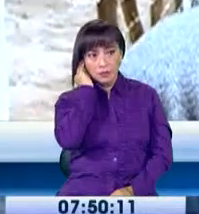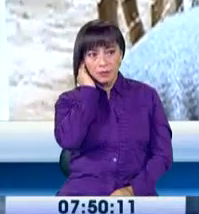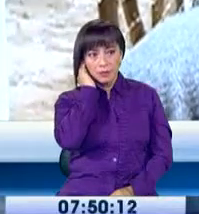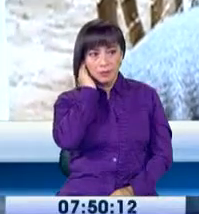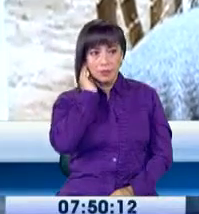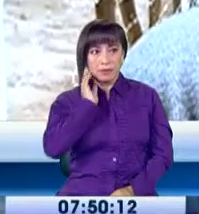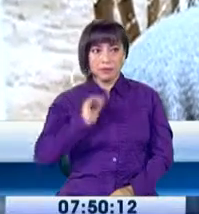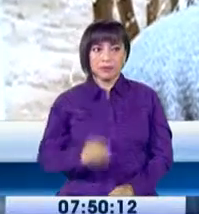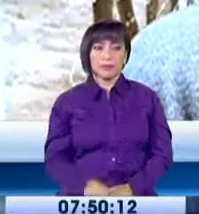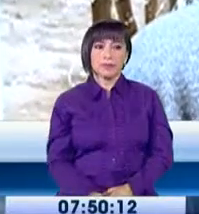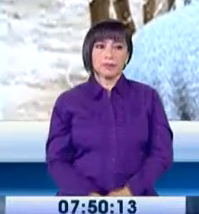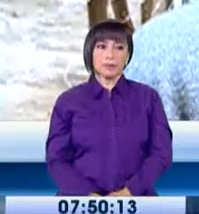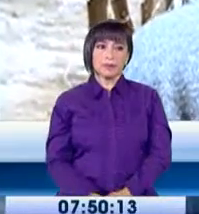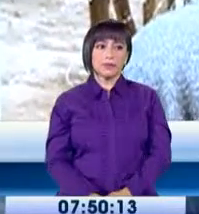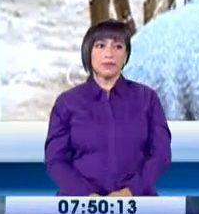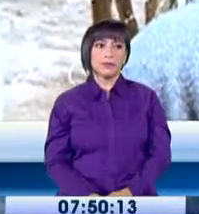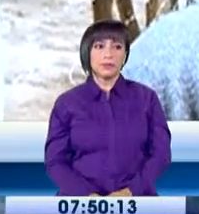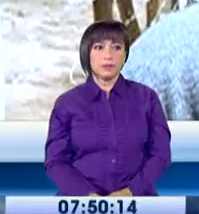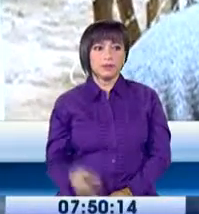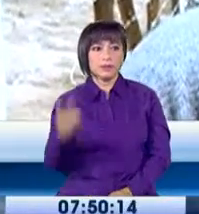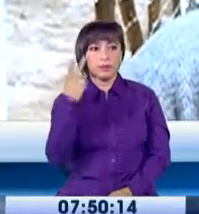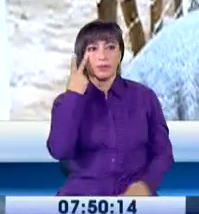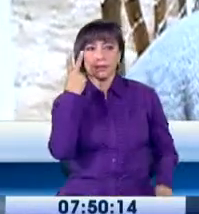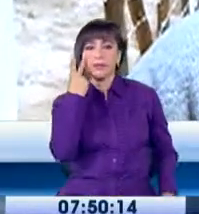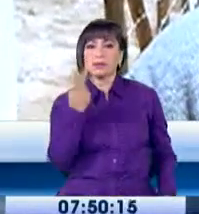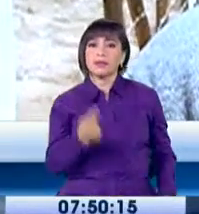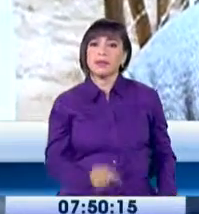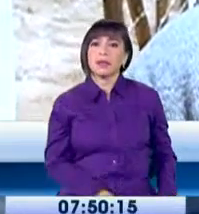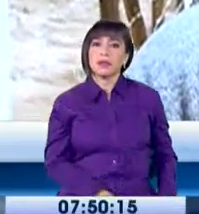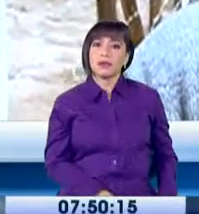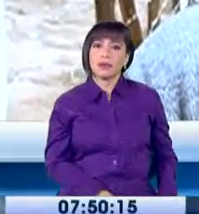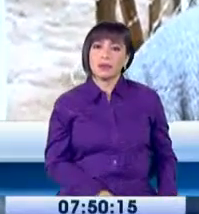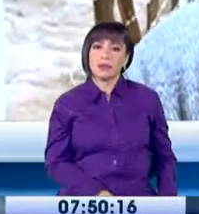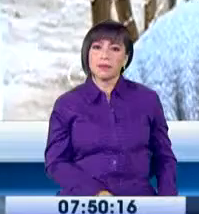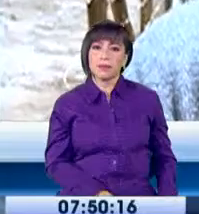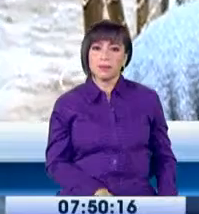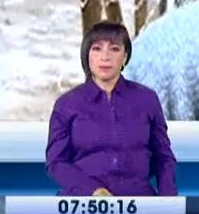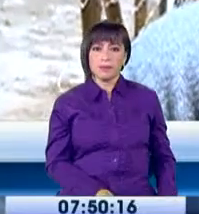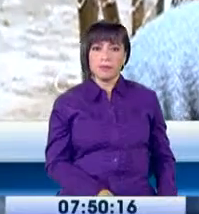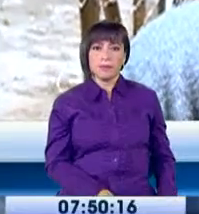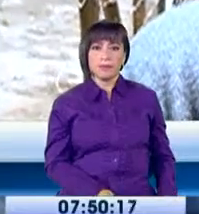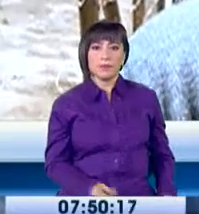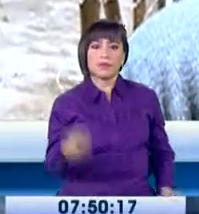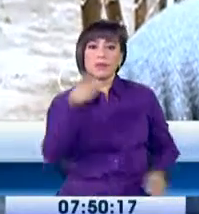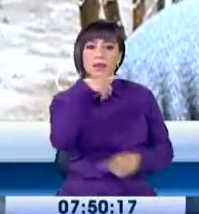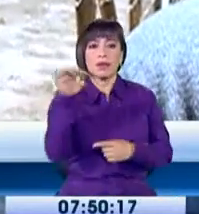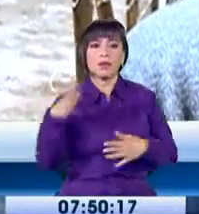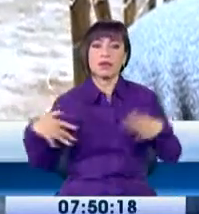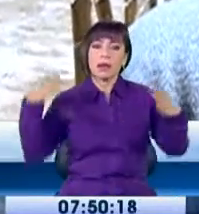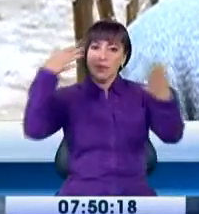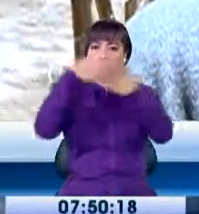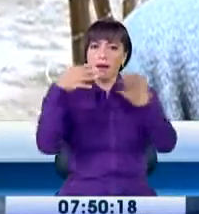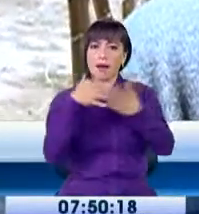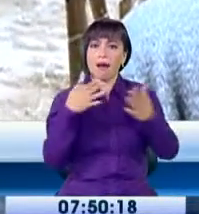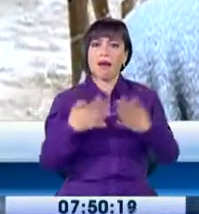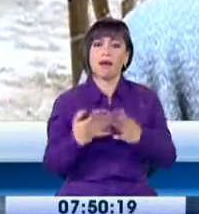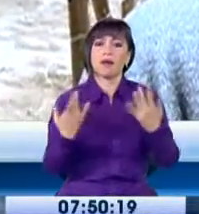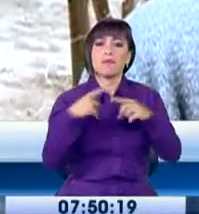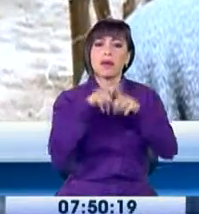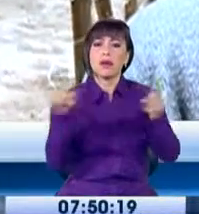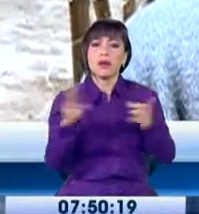Según comenta mi hijo que ha estado un señor con ellos y él les da más dinero para que compren más caramelos y les va engañando y les va